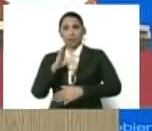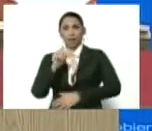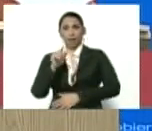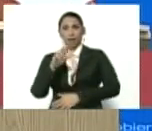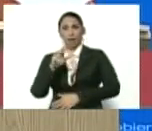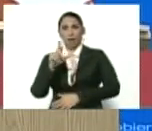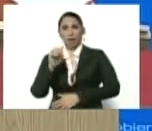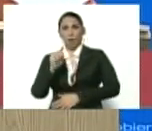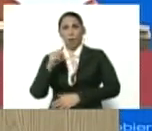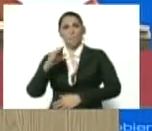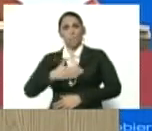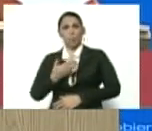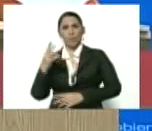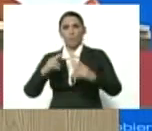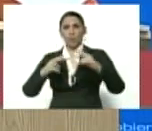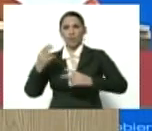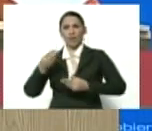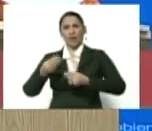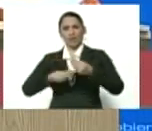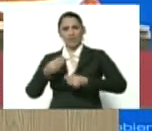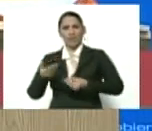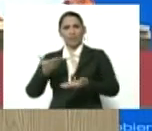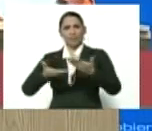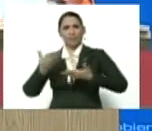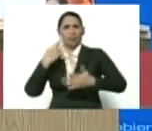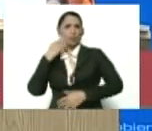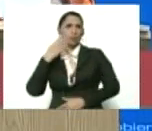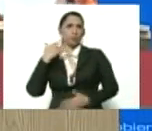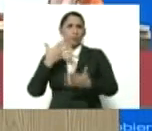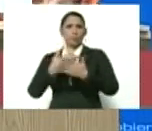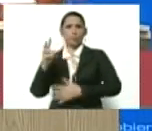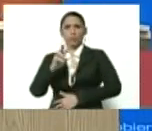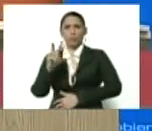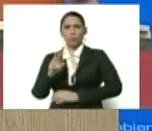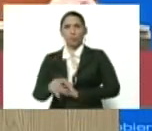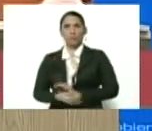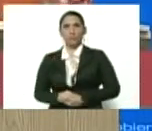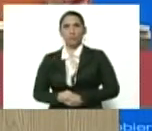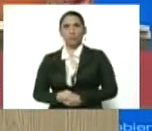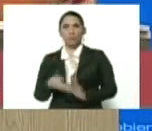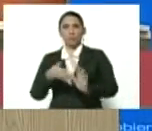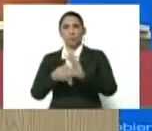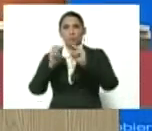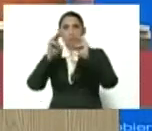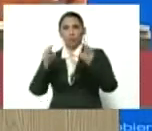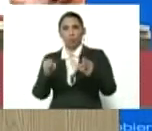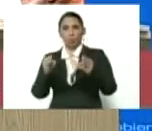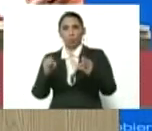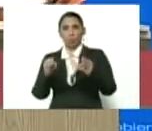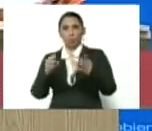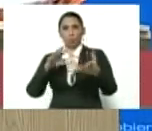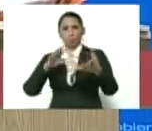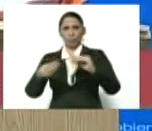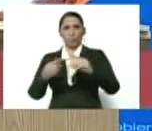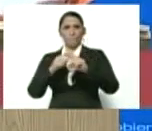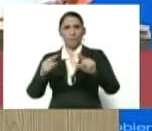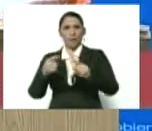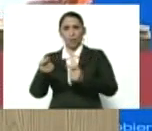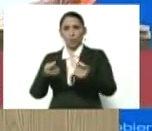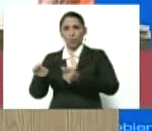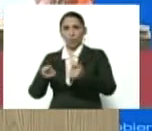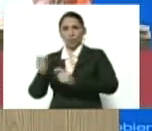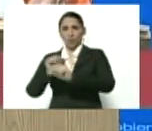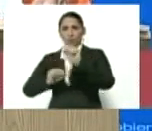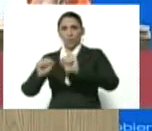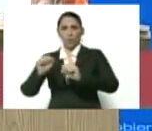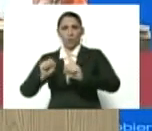pudo exponer y hacer intercambio de la experiencia en Venezuela, del método que se ha adoptado para el control y la